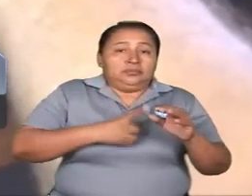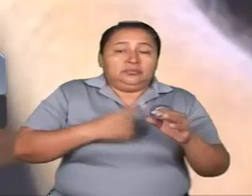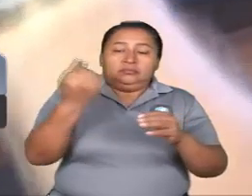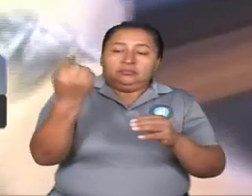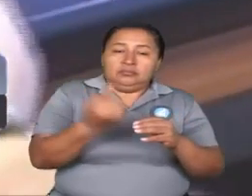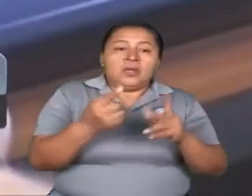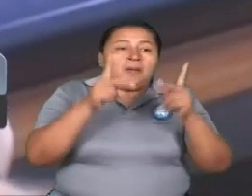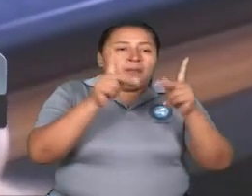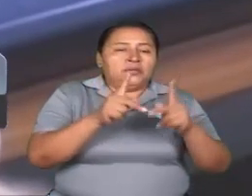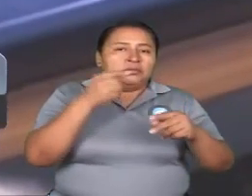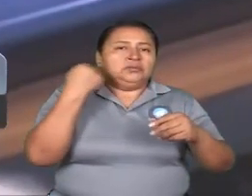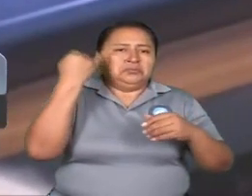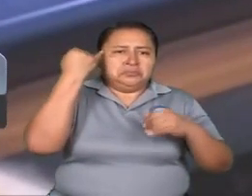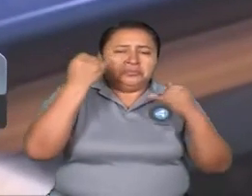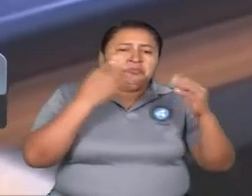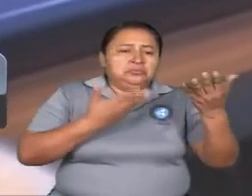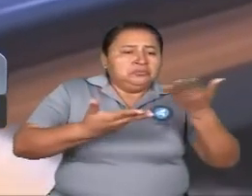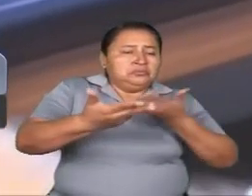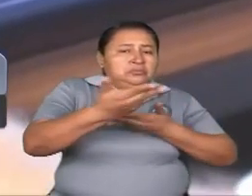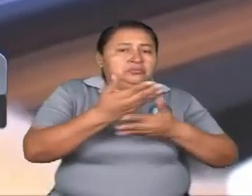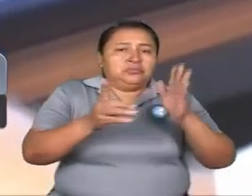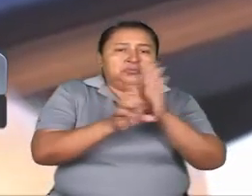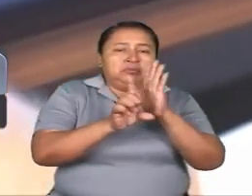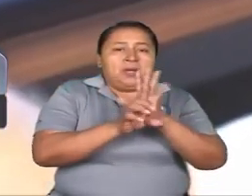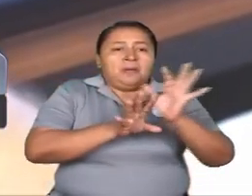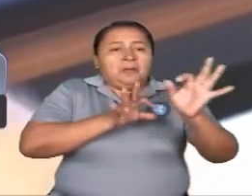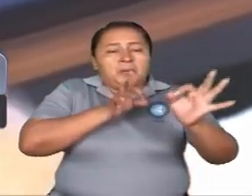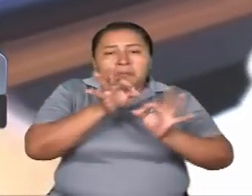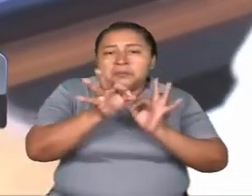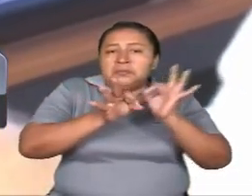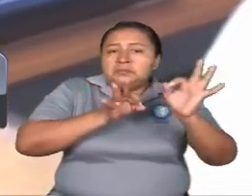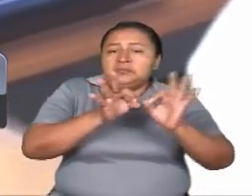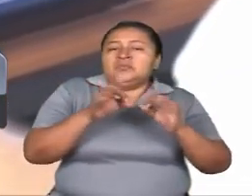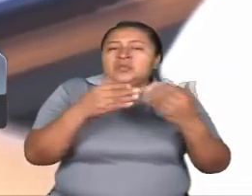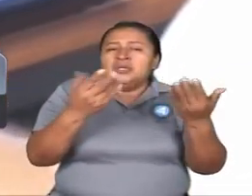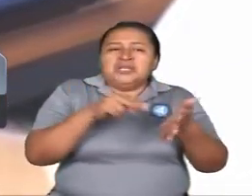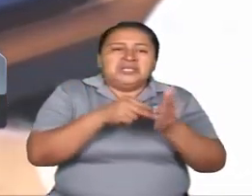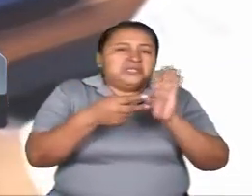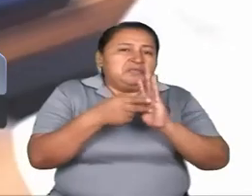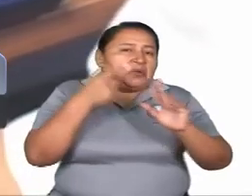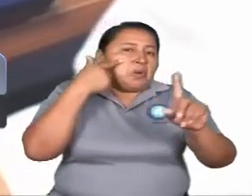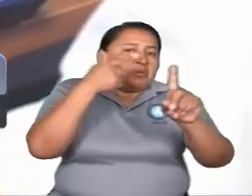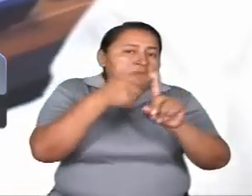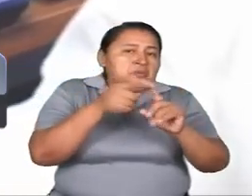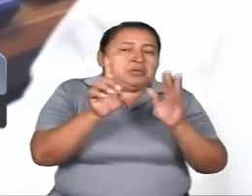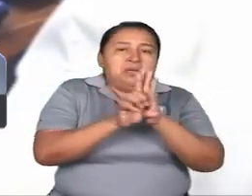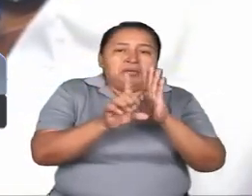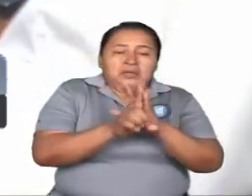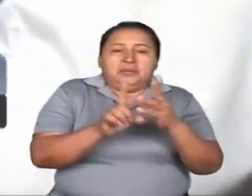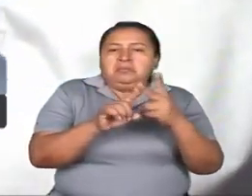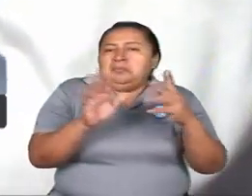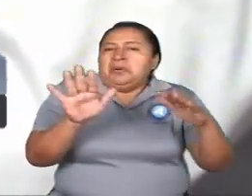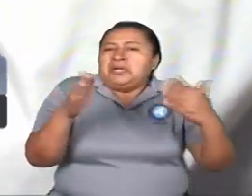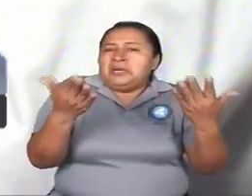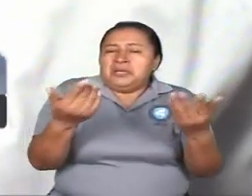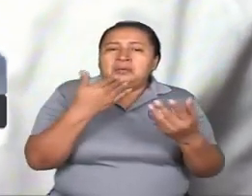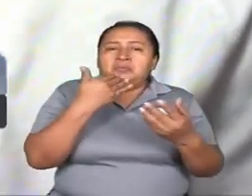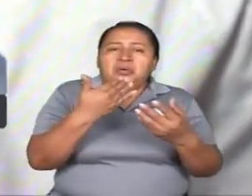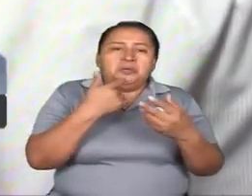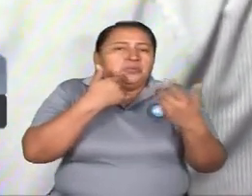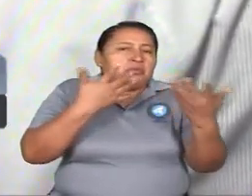e interactuaban sobre esa ley explicando cuál era los objetivos de esta ley, qué alcance